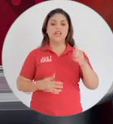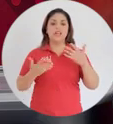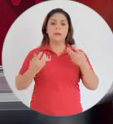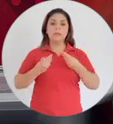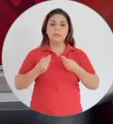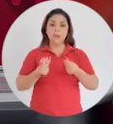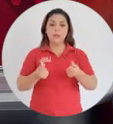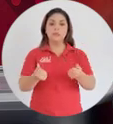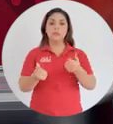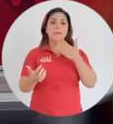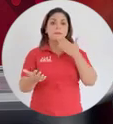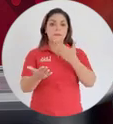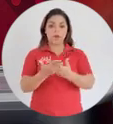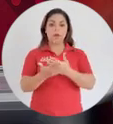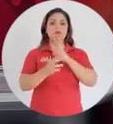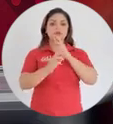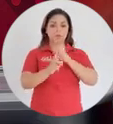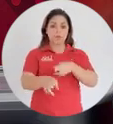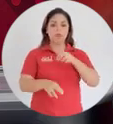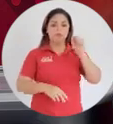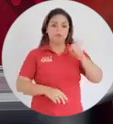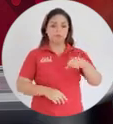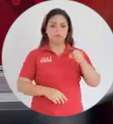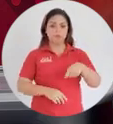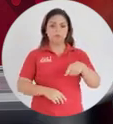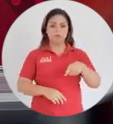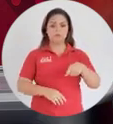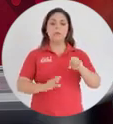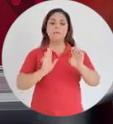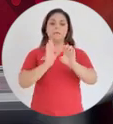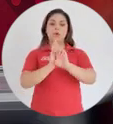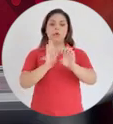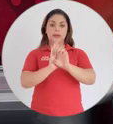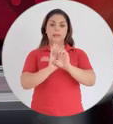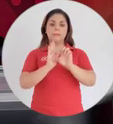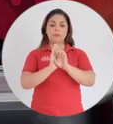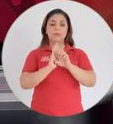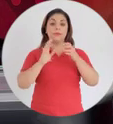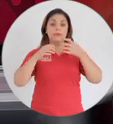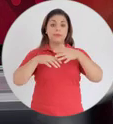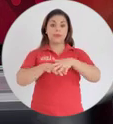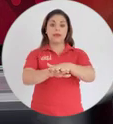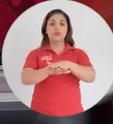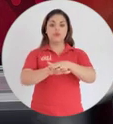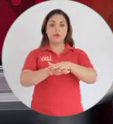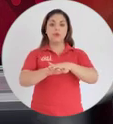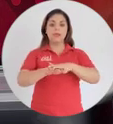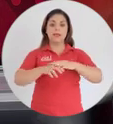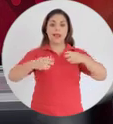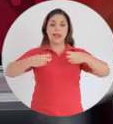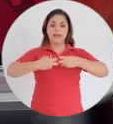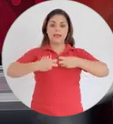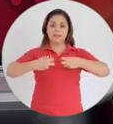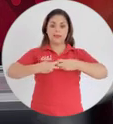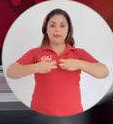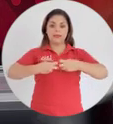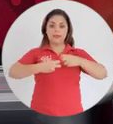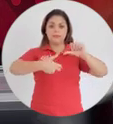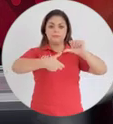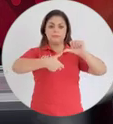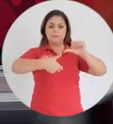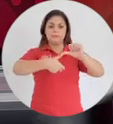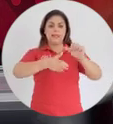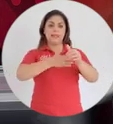burocrática que ha producido buenos resultados. Por ejemplo, la integración eléctrica